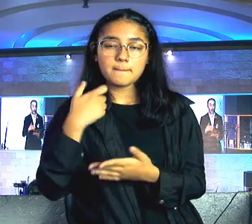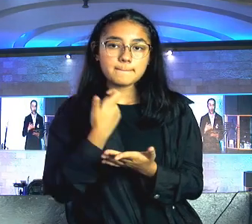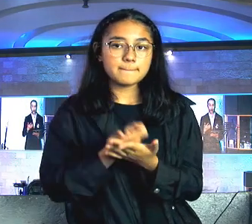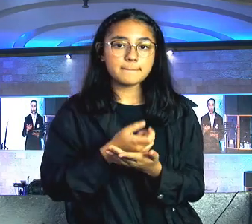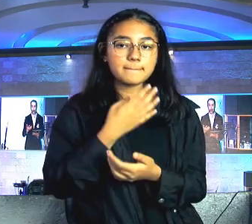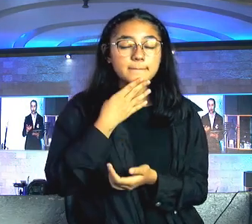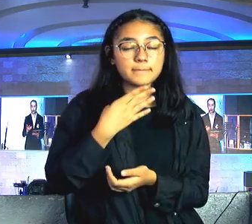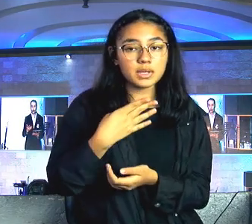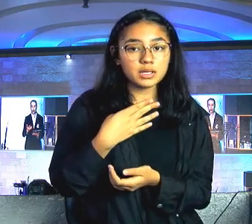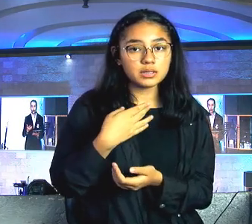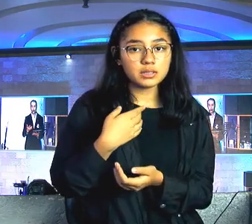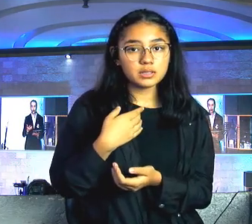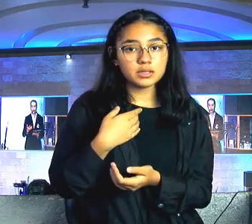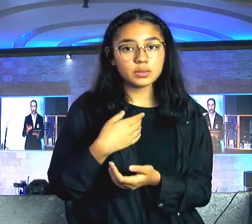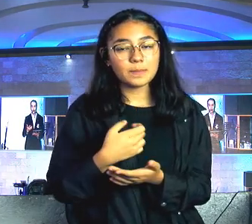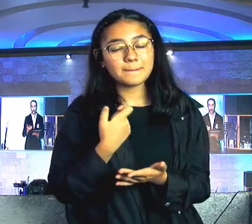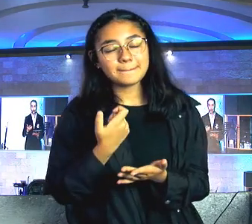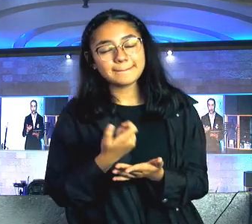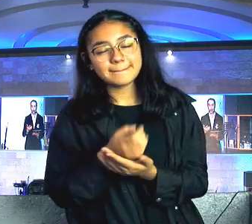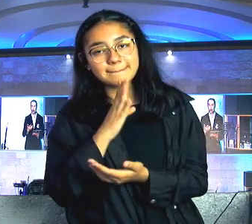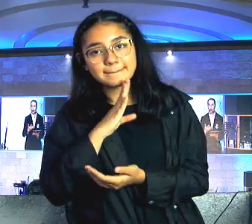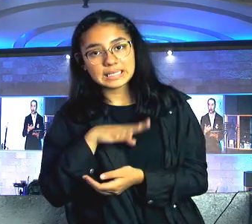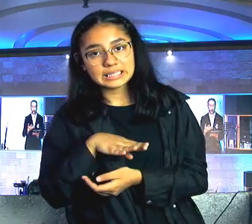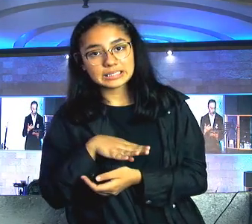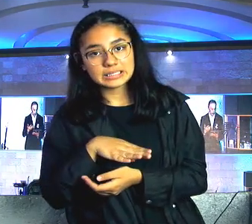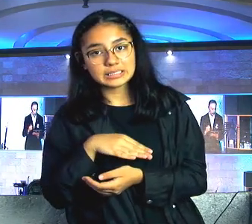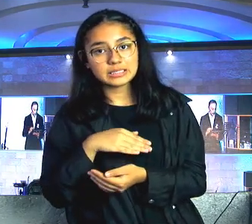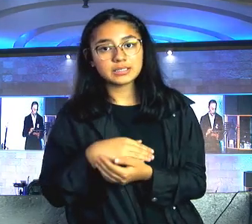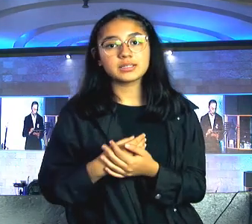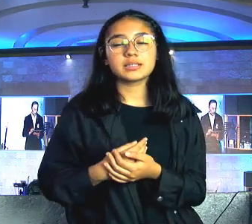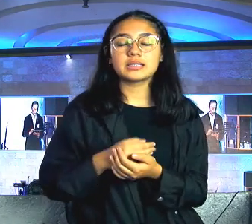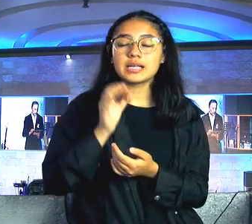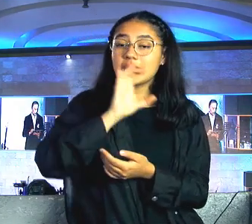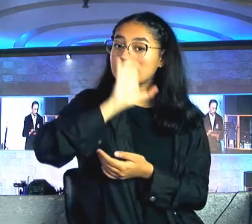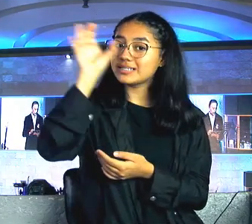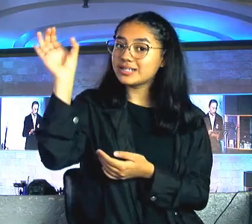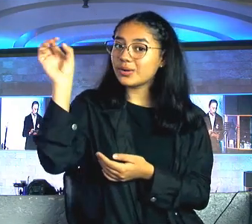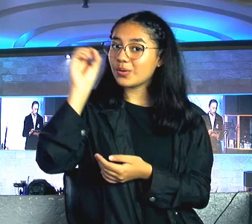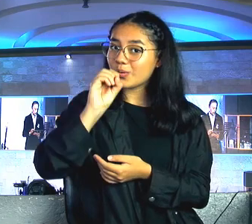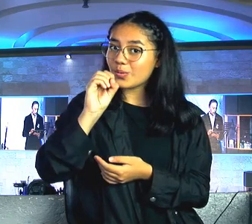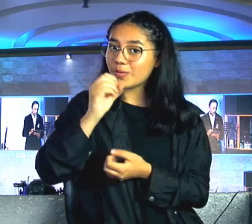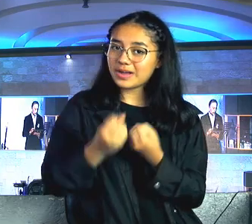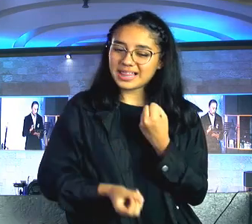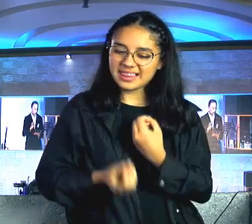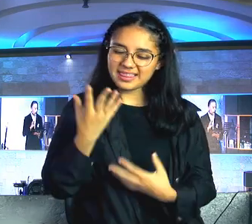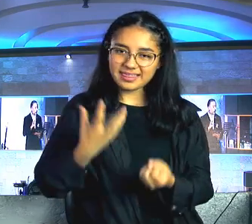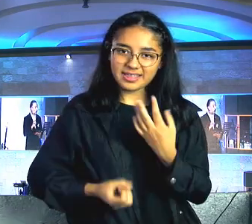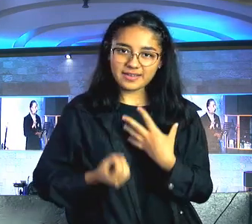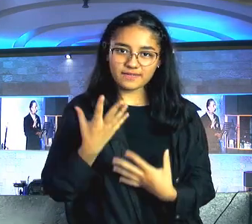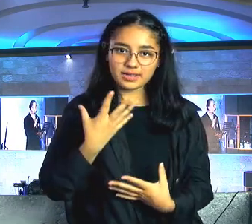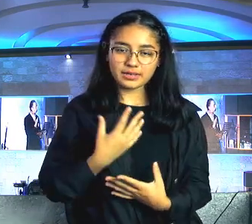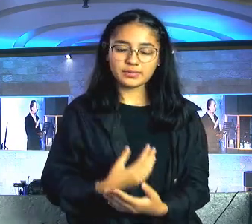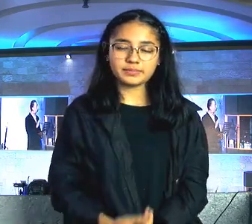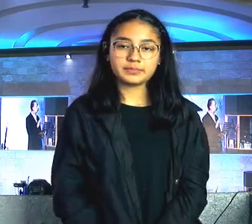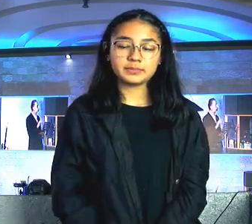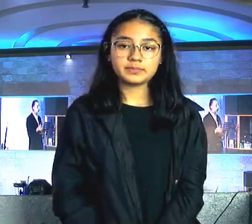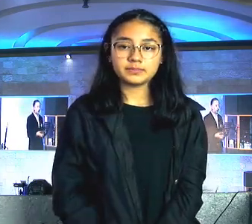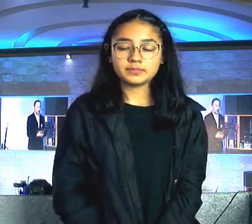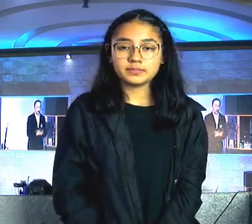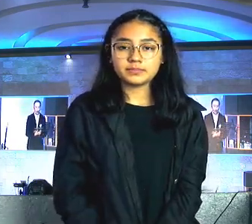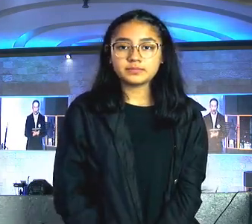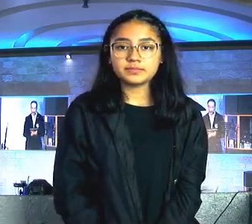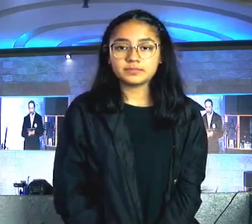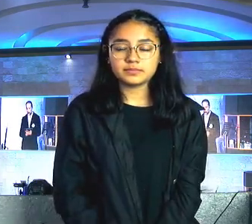pagar mal, para llevar al cielo o al infierno. Y es que los ojos de Dios,